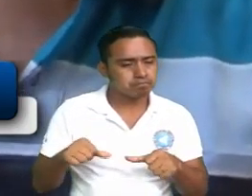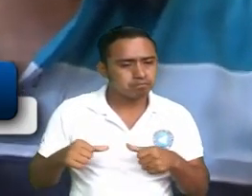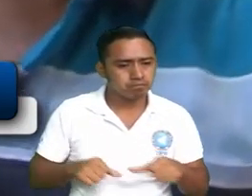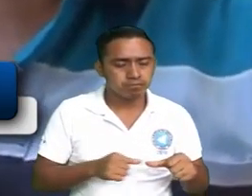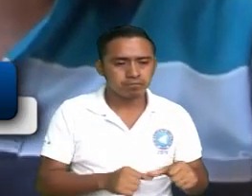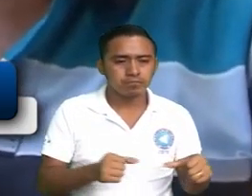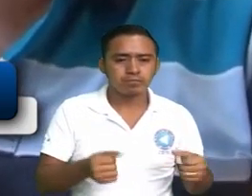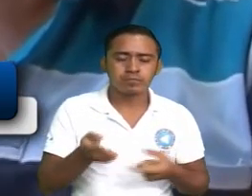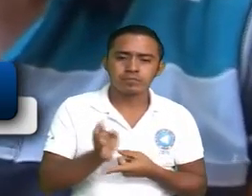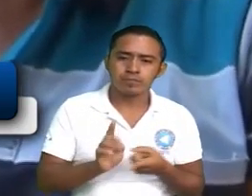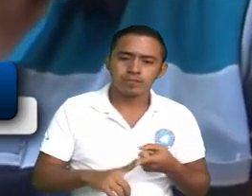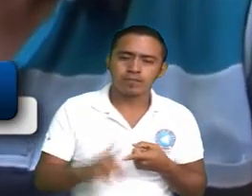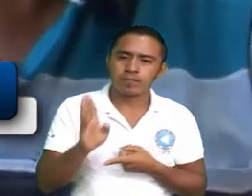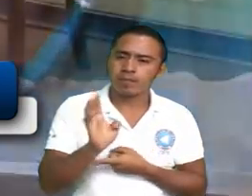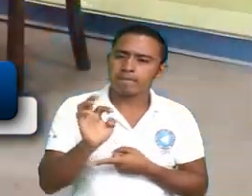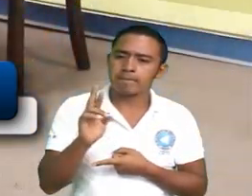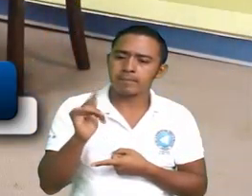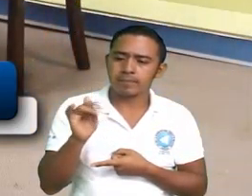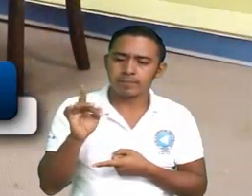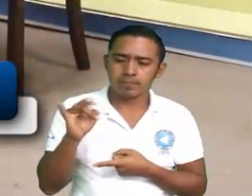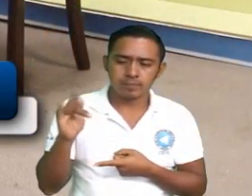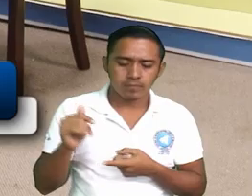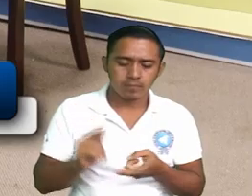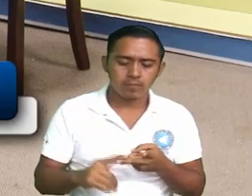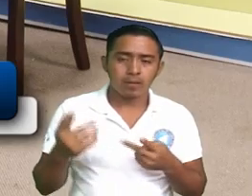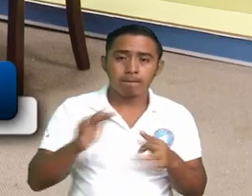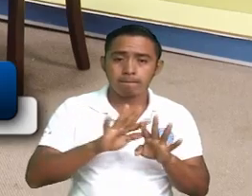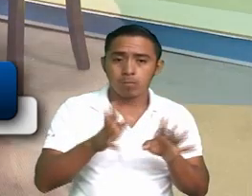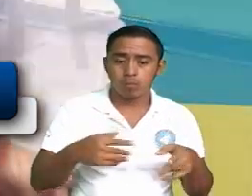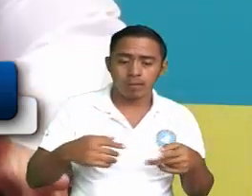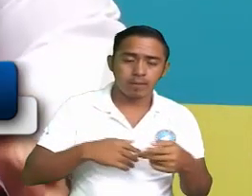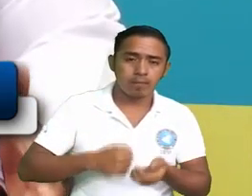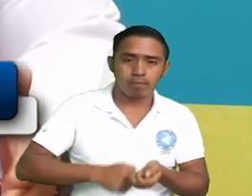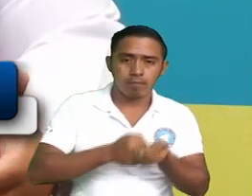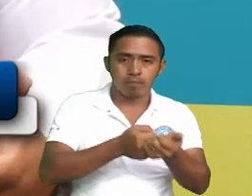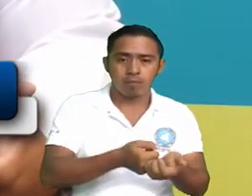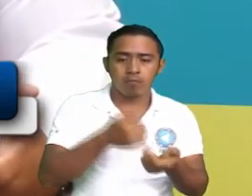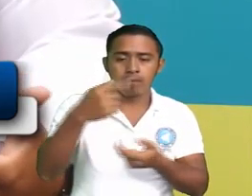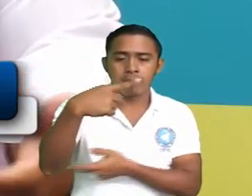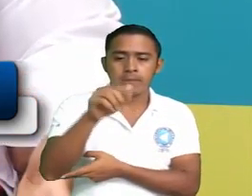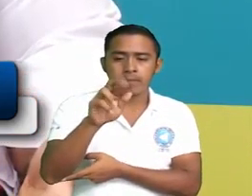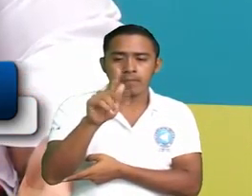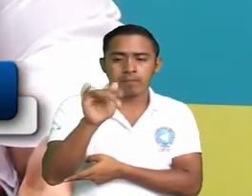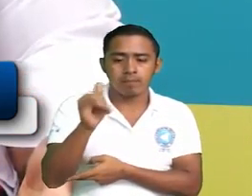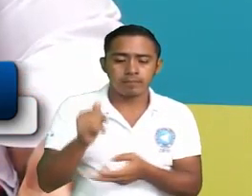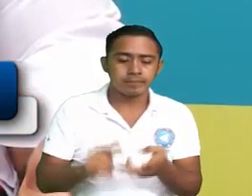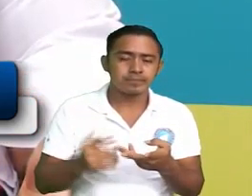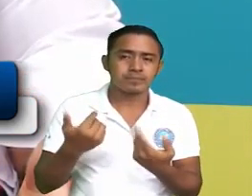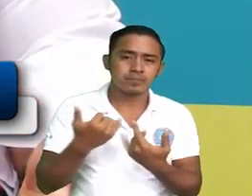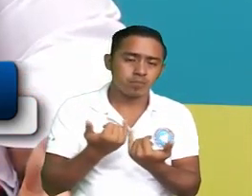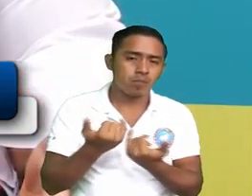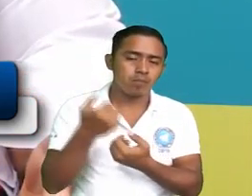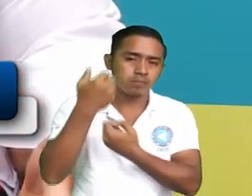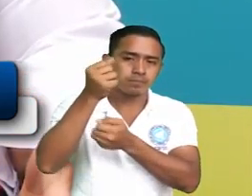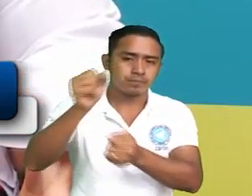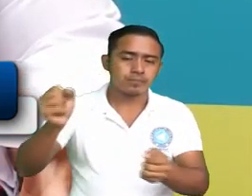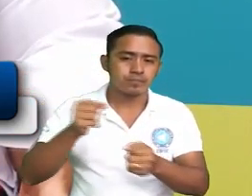los brigadistas, parteras. Entonces, todo este equipo estamos trabajando también con los líderes